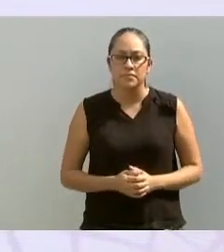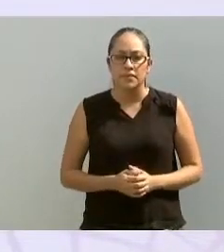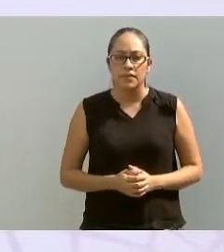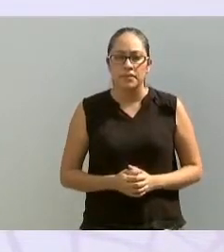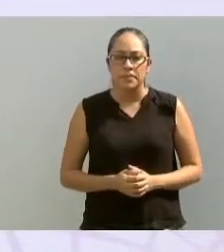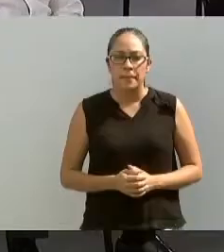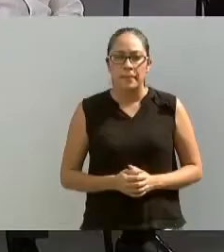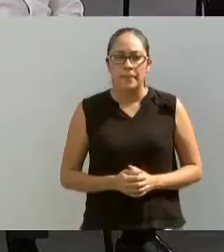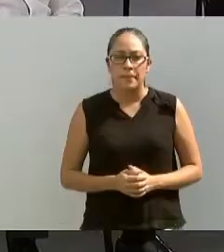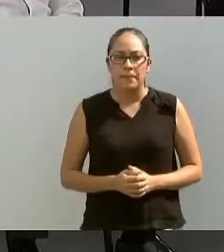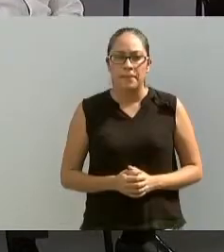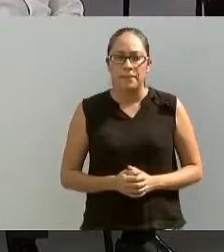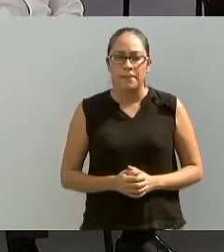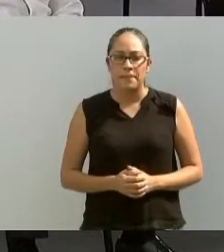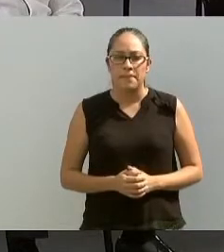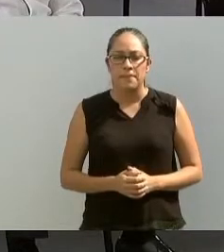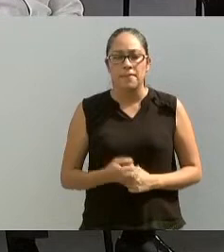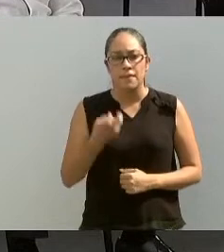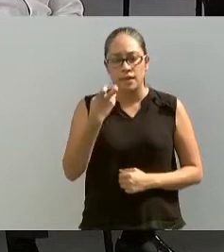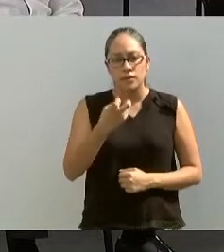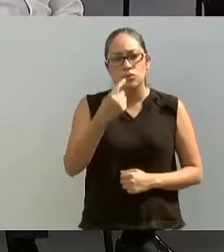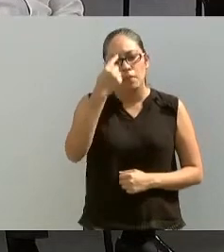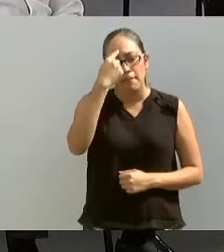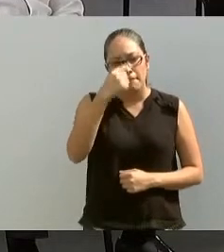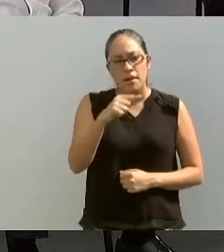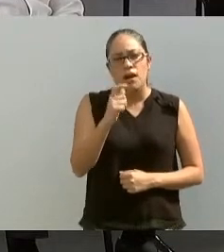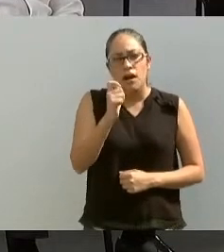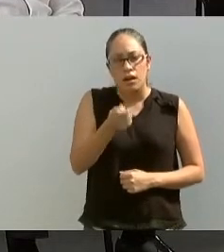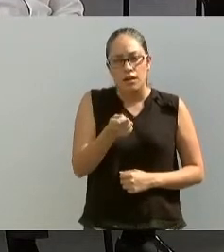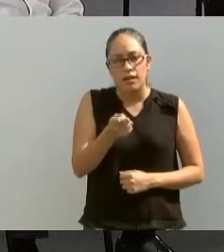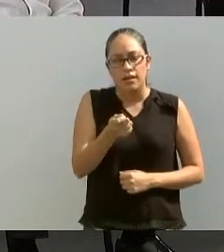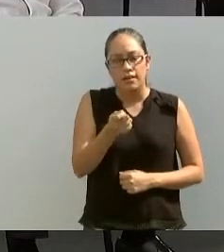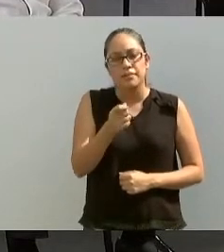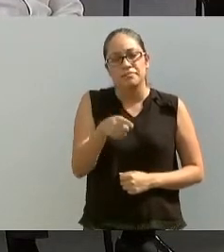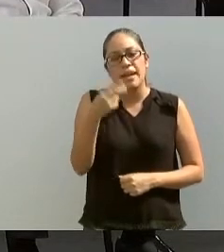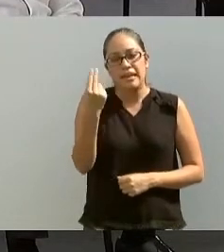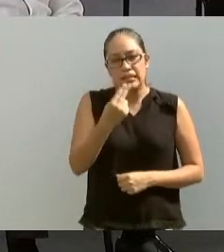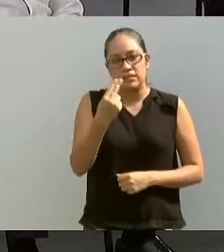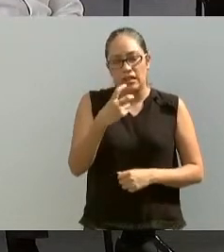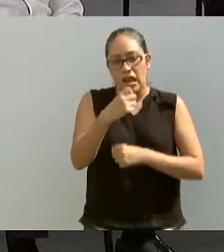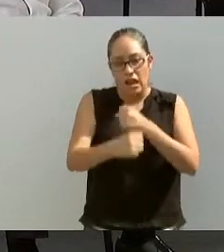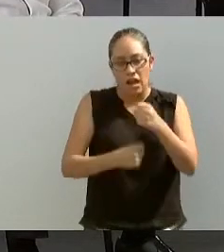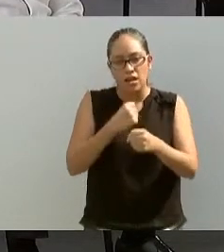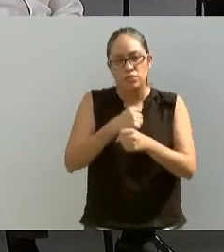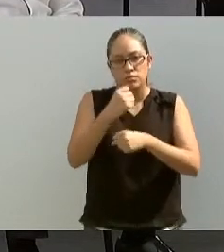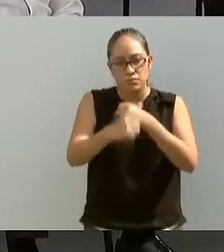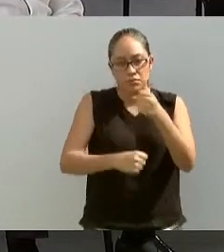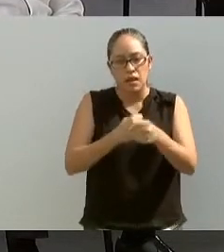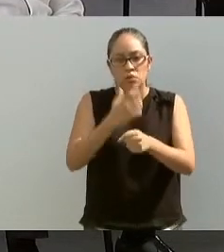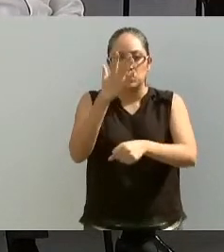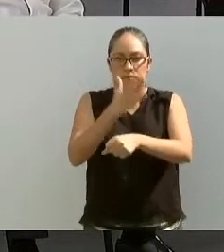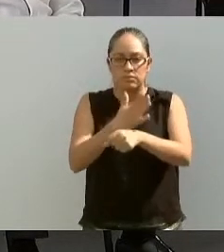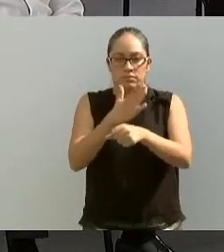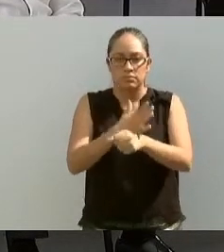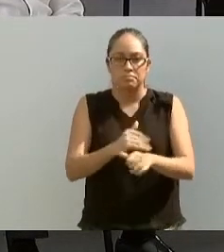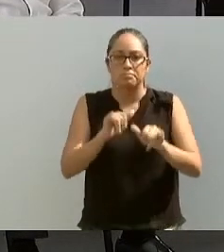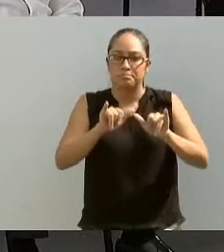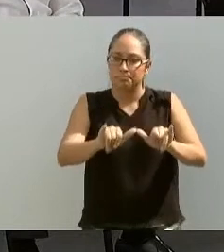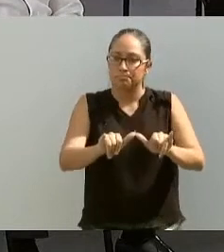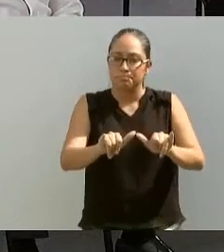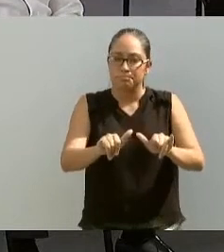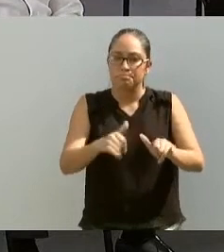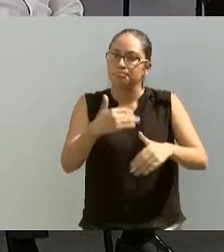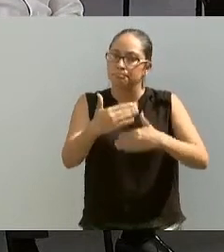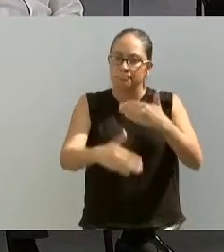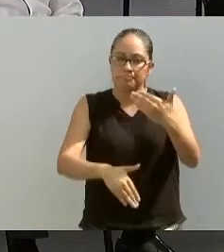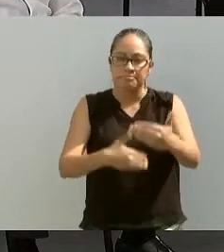para cumplir con sus condenas, con los castigos que